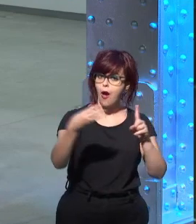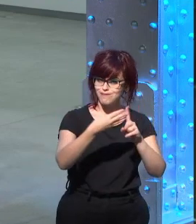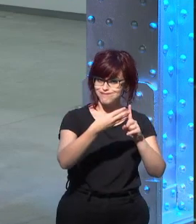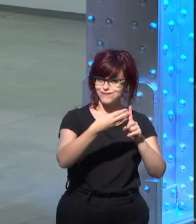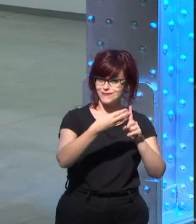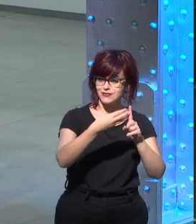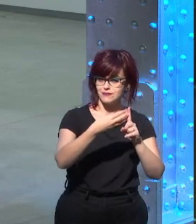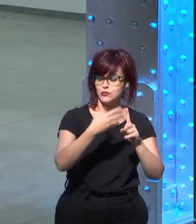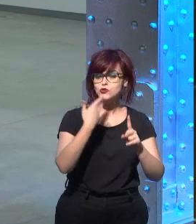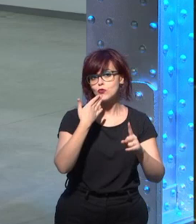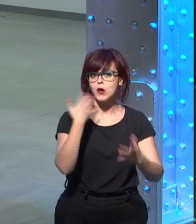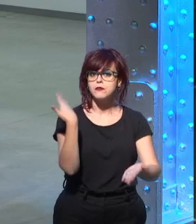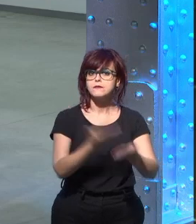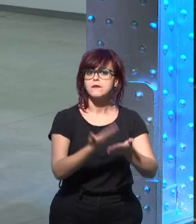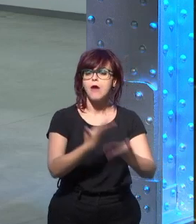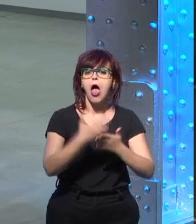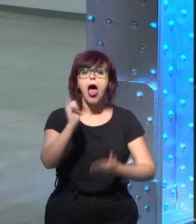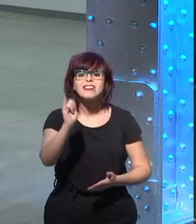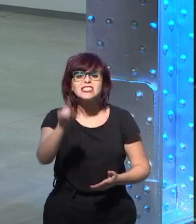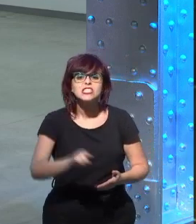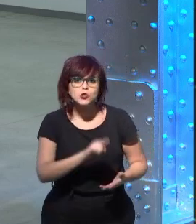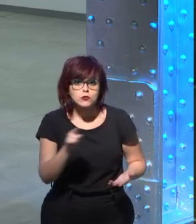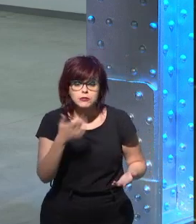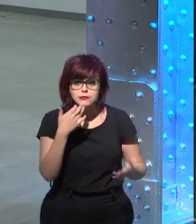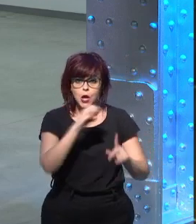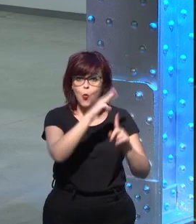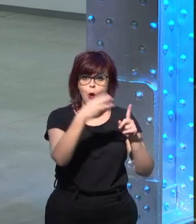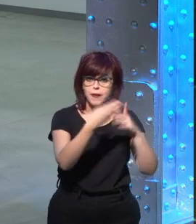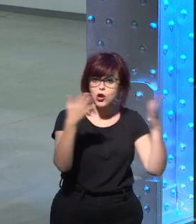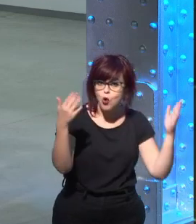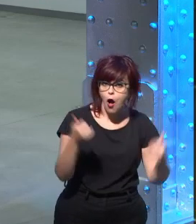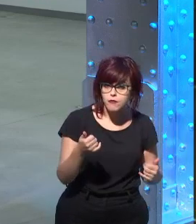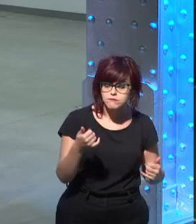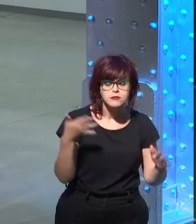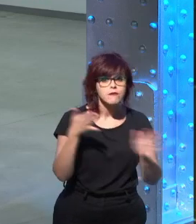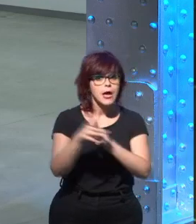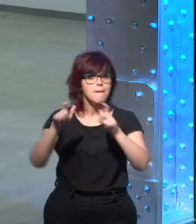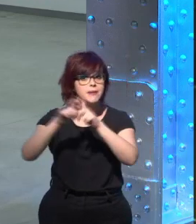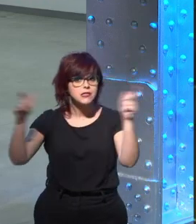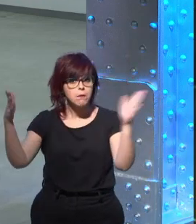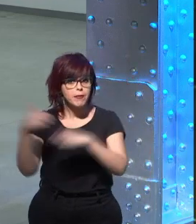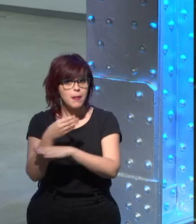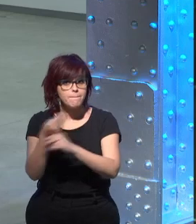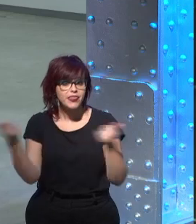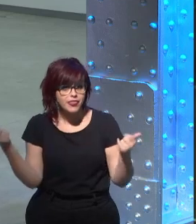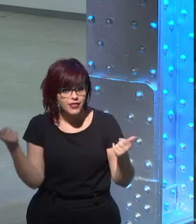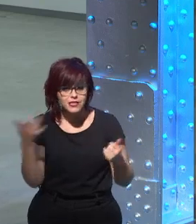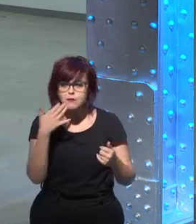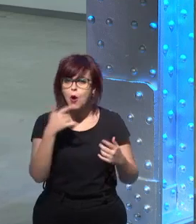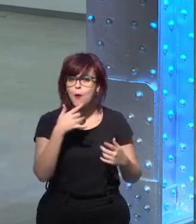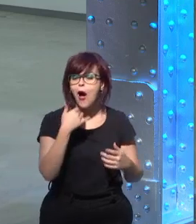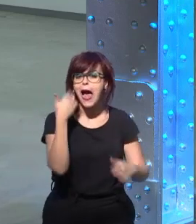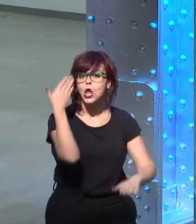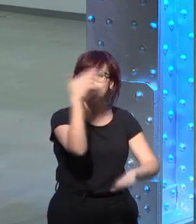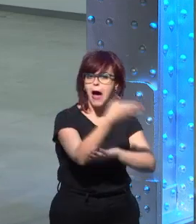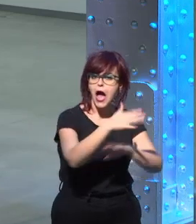en nuestro certificado de existencia. Constantemente, cuando vamos a comprar algo, lo siguiente que hacemos es entrar